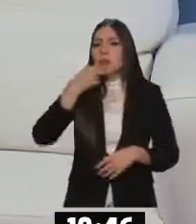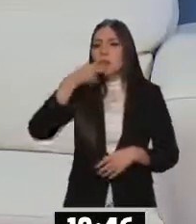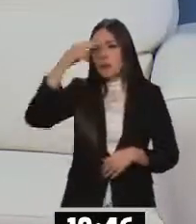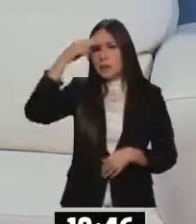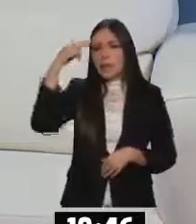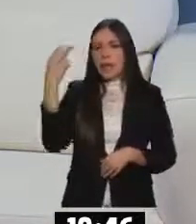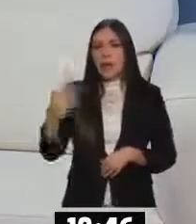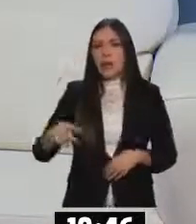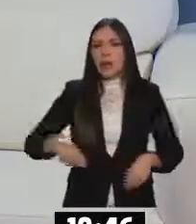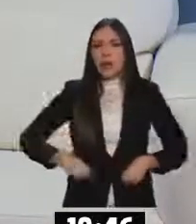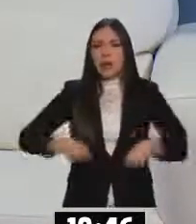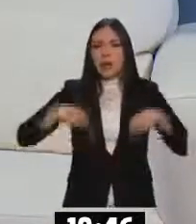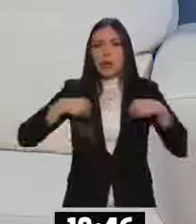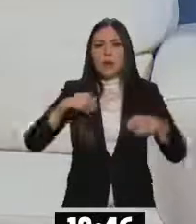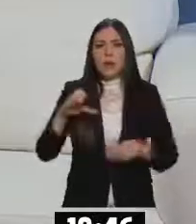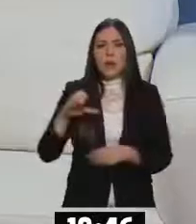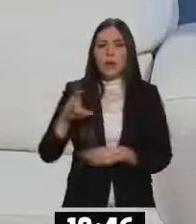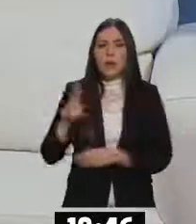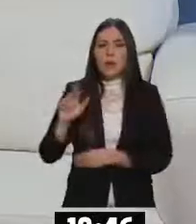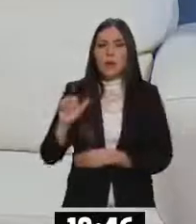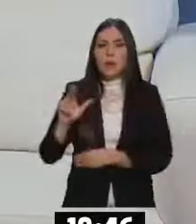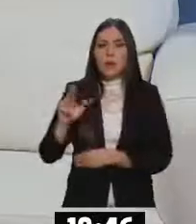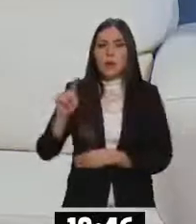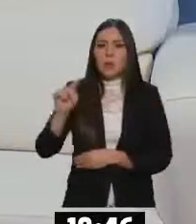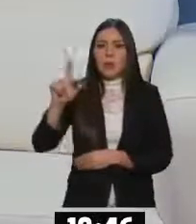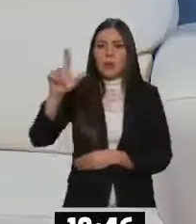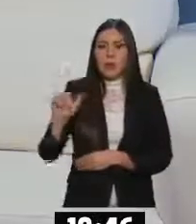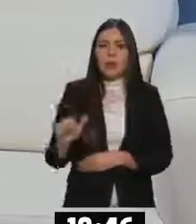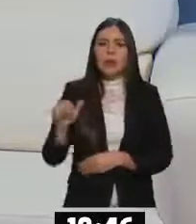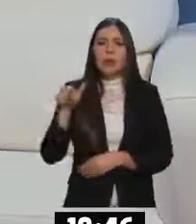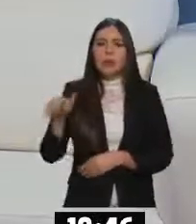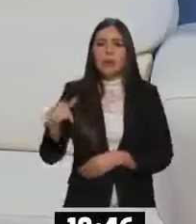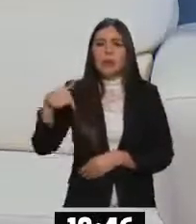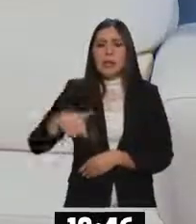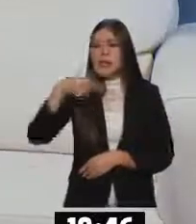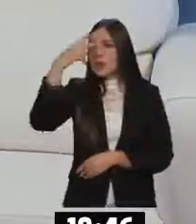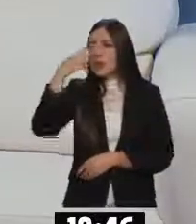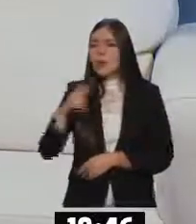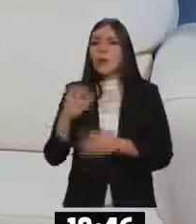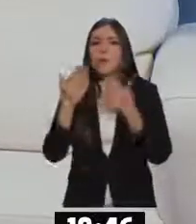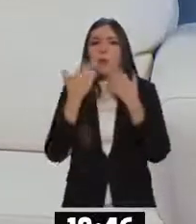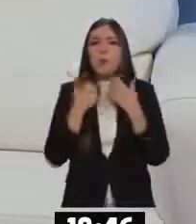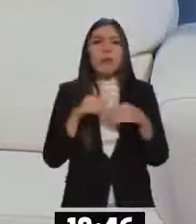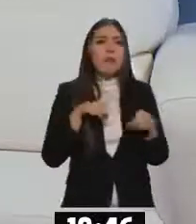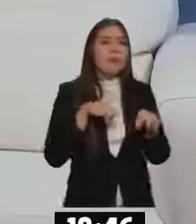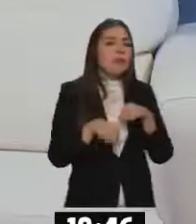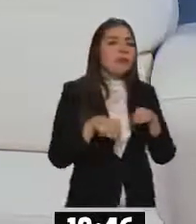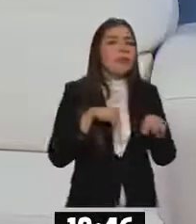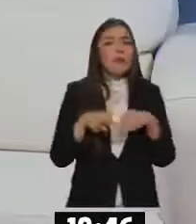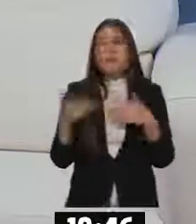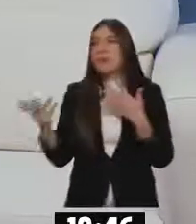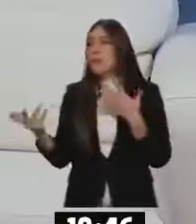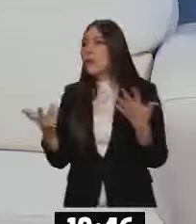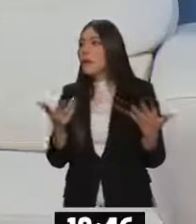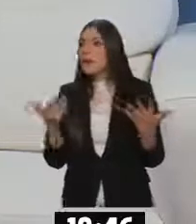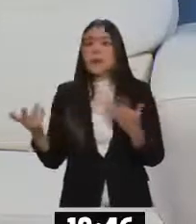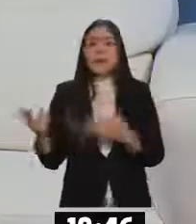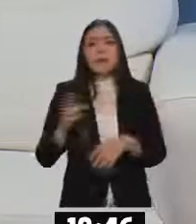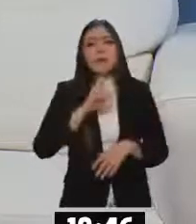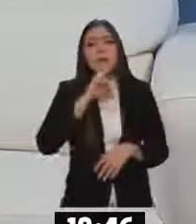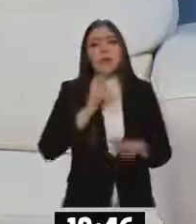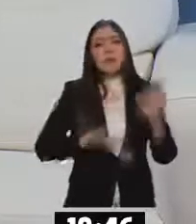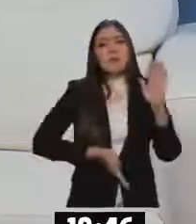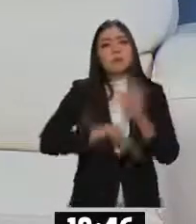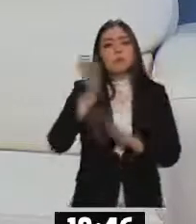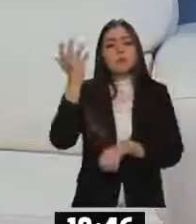Cuautla, que ha migrado por la falta de empleo aquí en México hasta Estados Unidos por